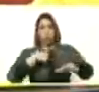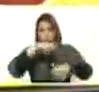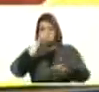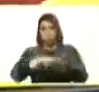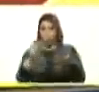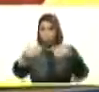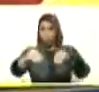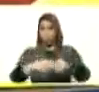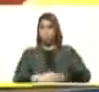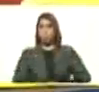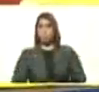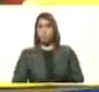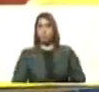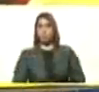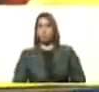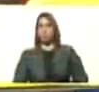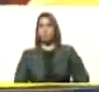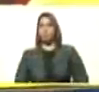vez.